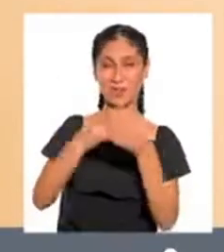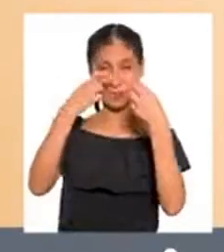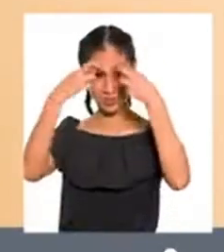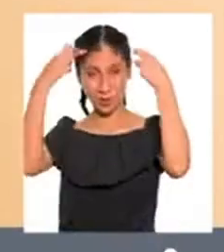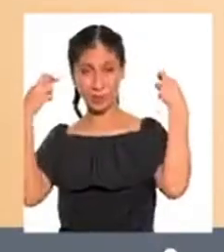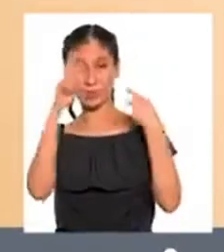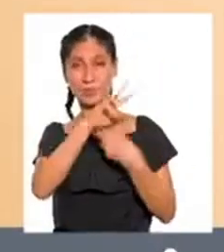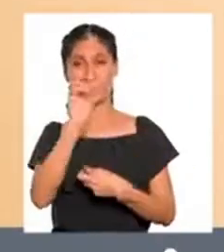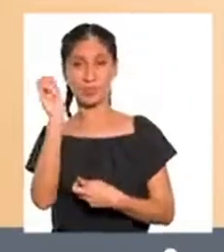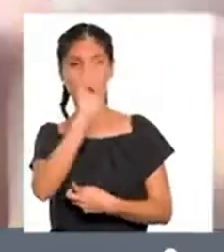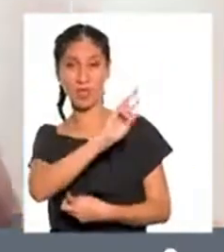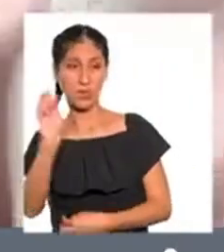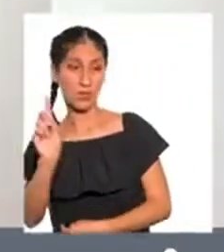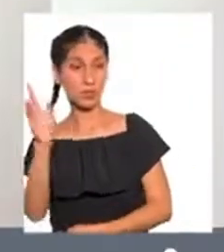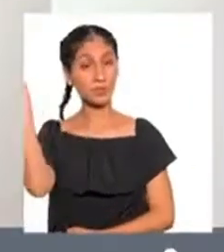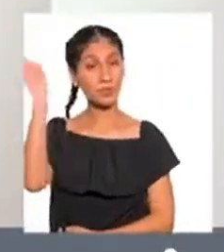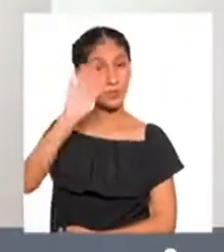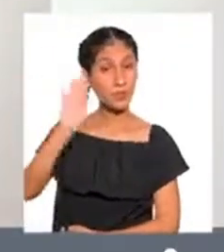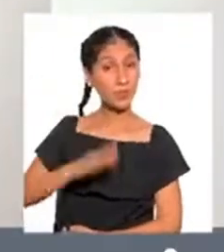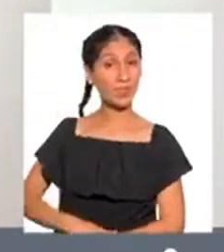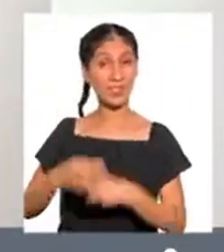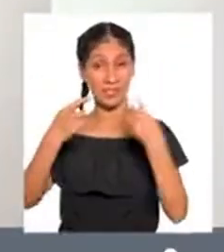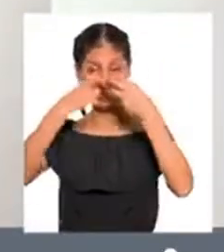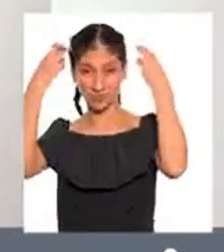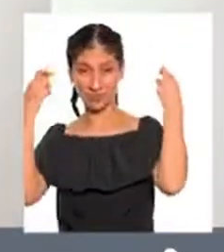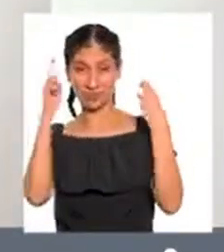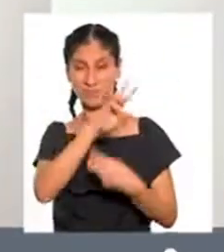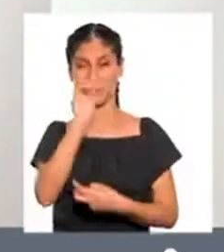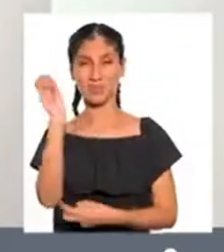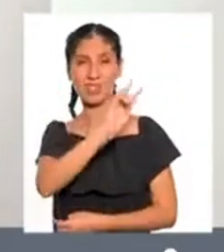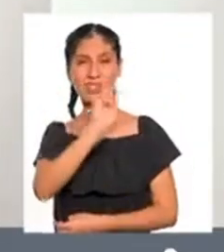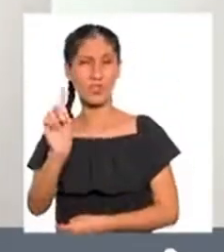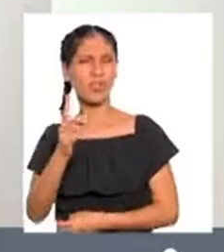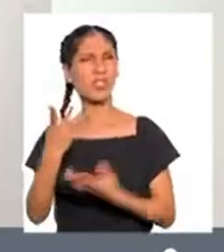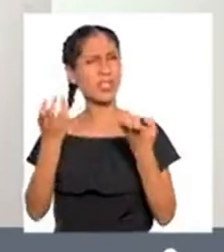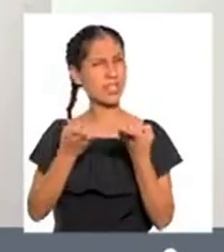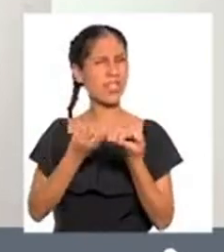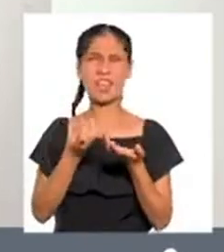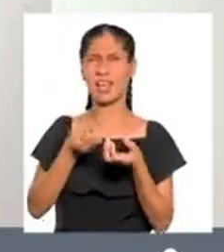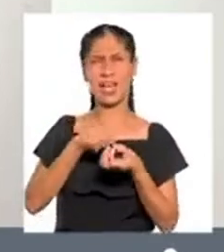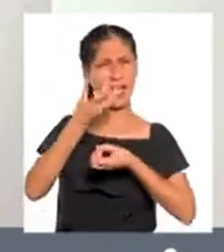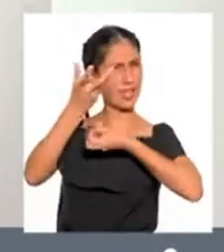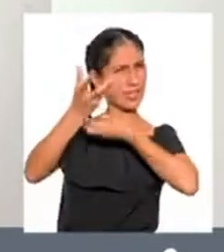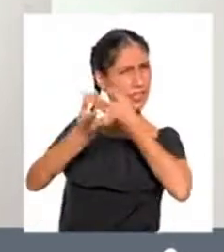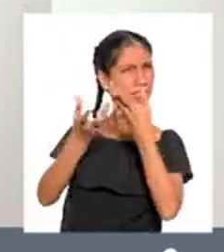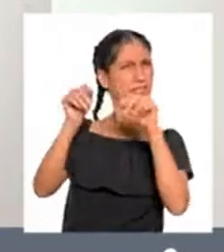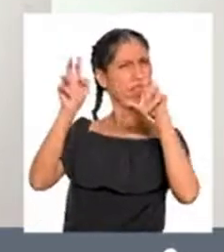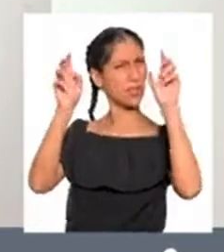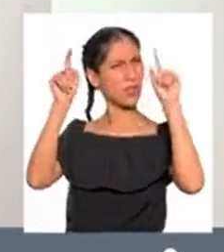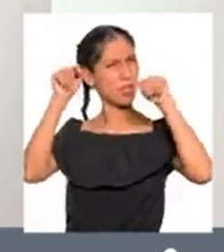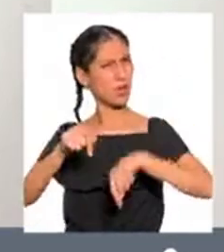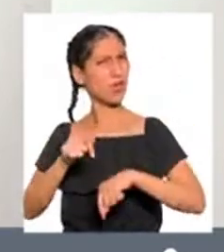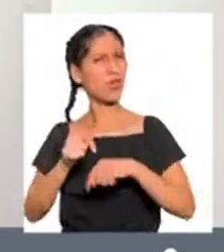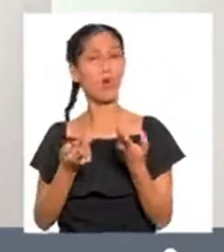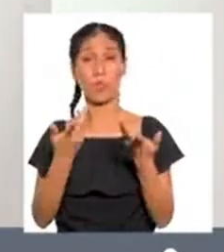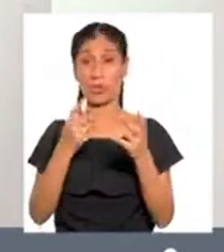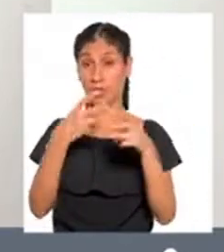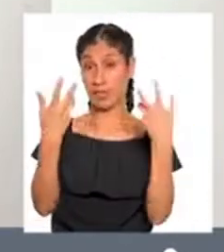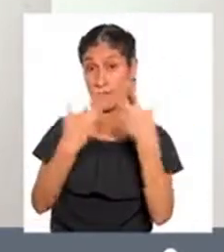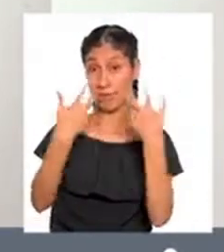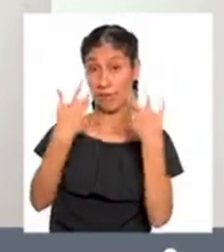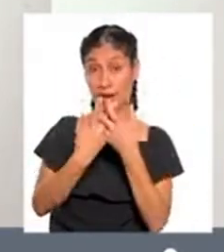Promo 2021. Hola, Promo 2021. Quería agregar en el tema de hoy respecto al